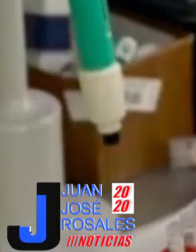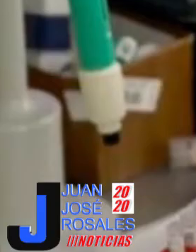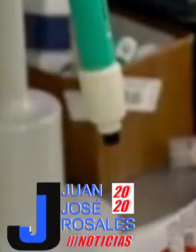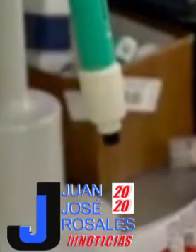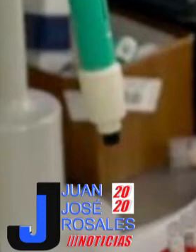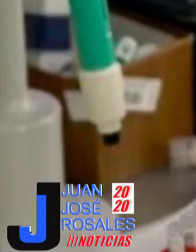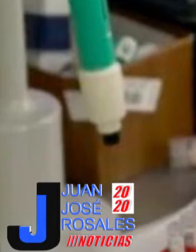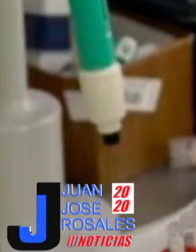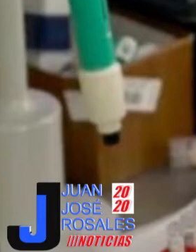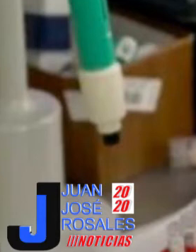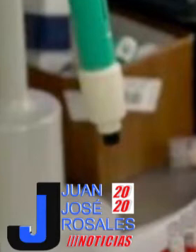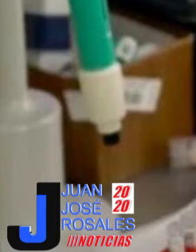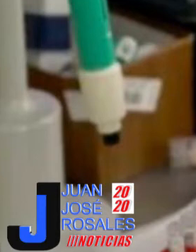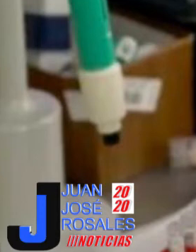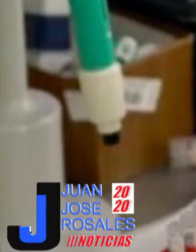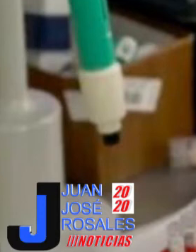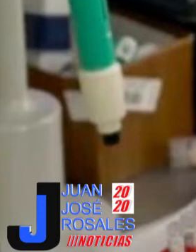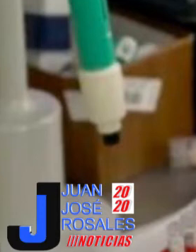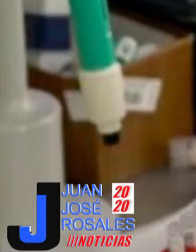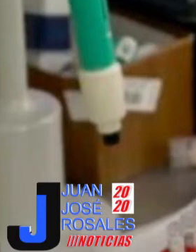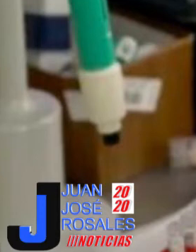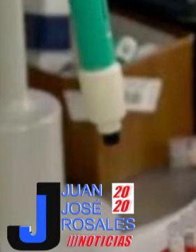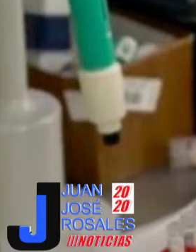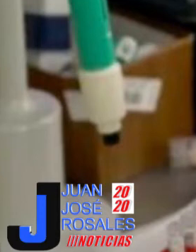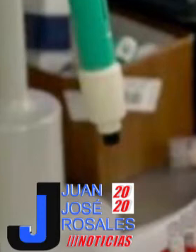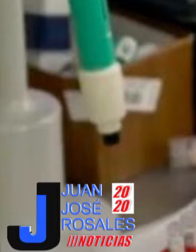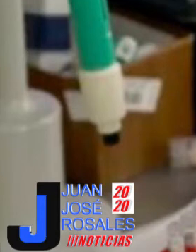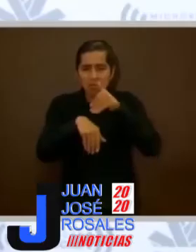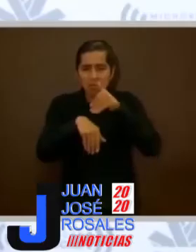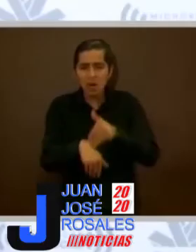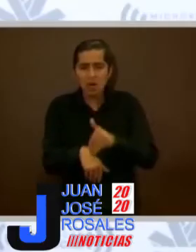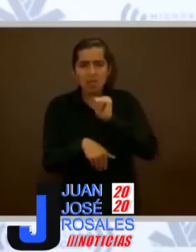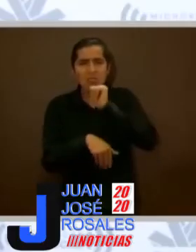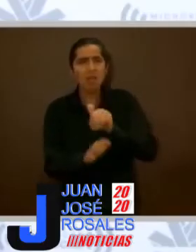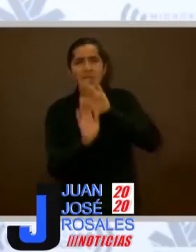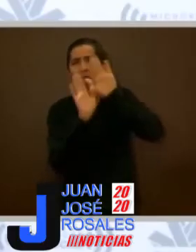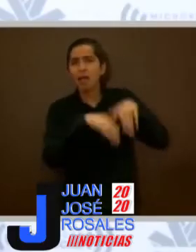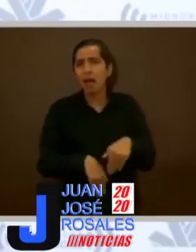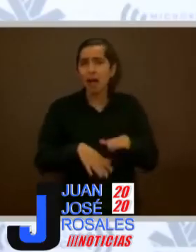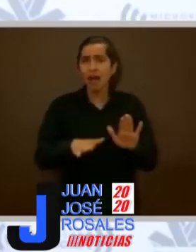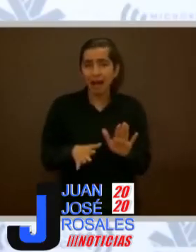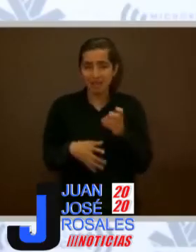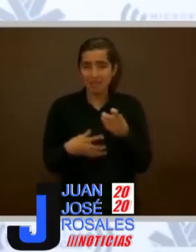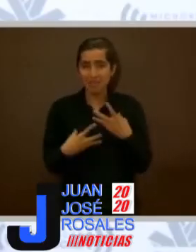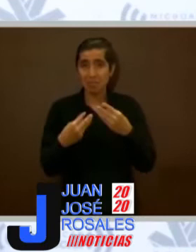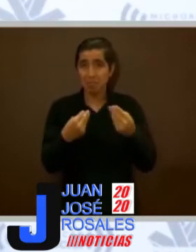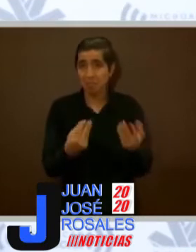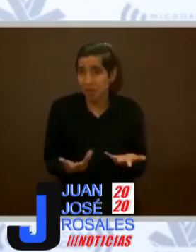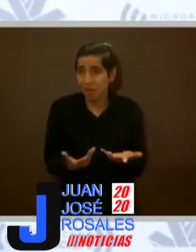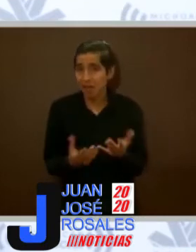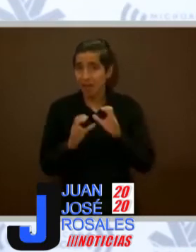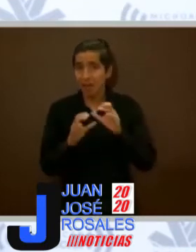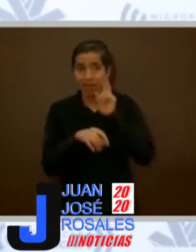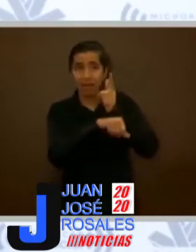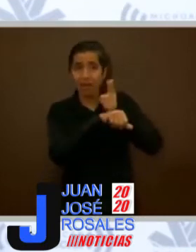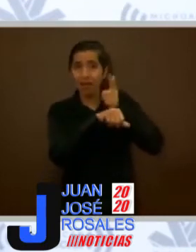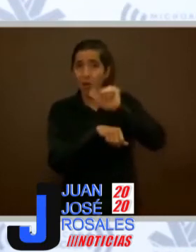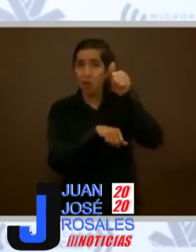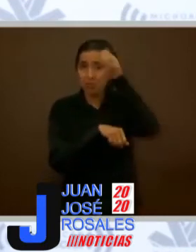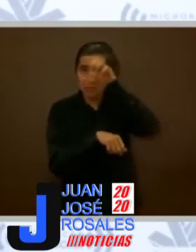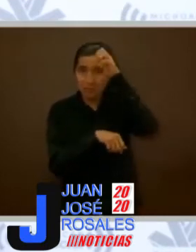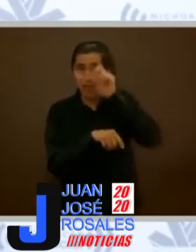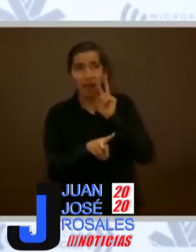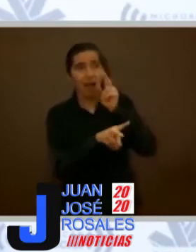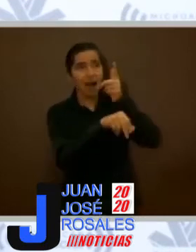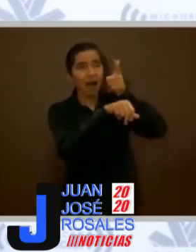En Michoacán son más de 13.000 personas del sector salud en quienes recaerán las tareas de cuidarnos